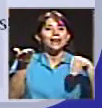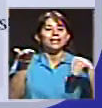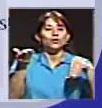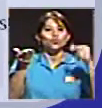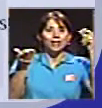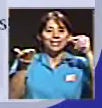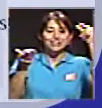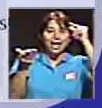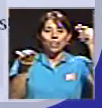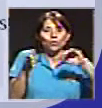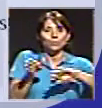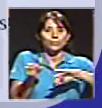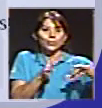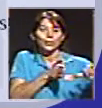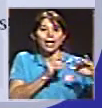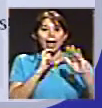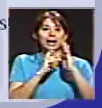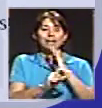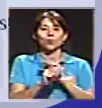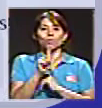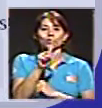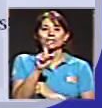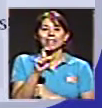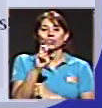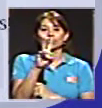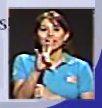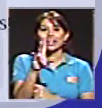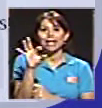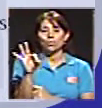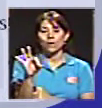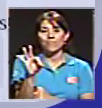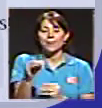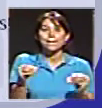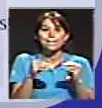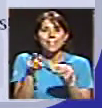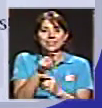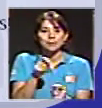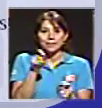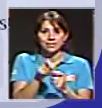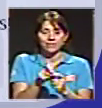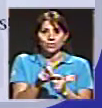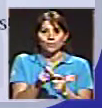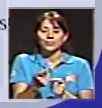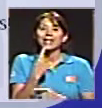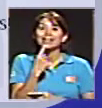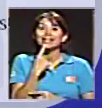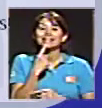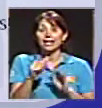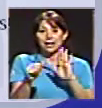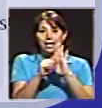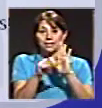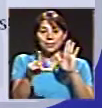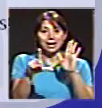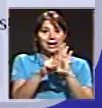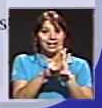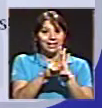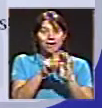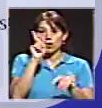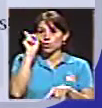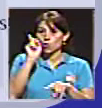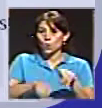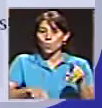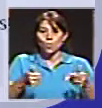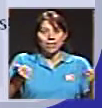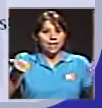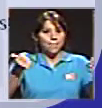artículo 179 es aún más específico y donde dice que la Asamblea Legislativa nunca podrá aprobar